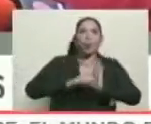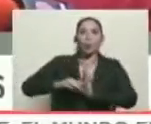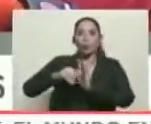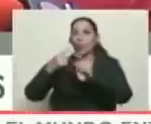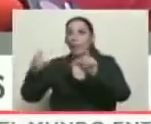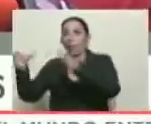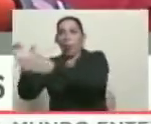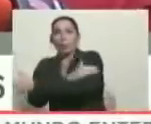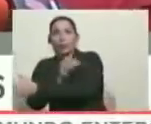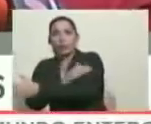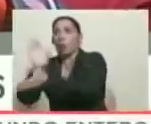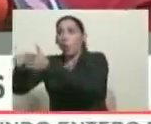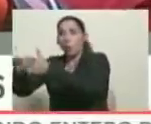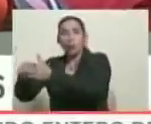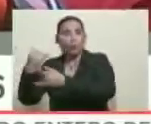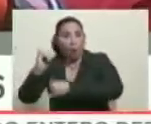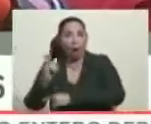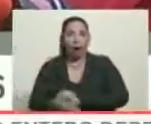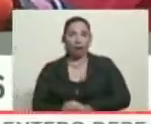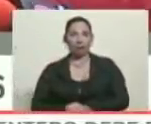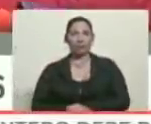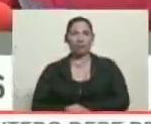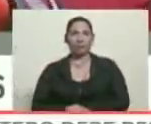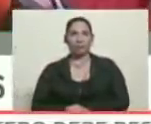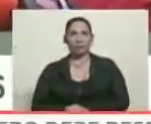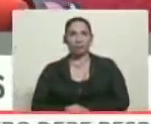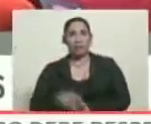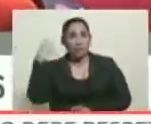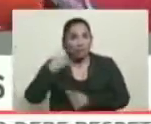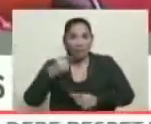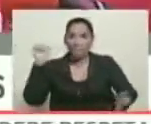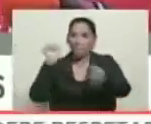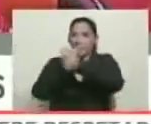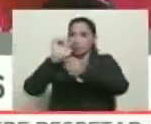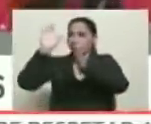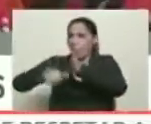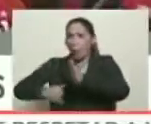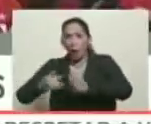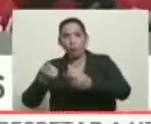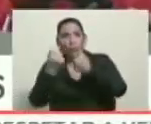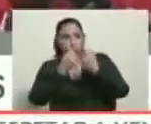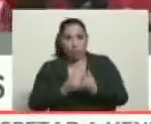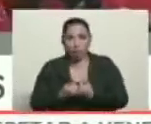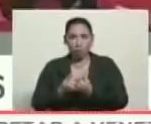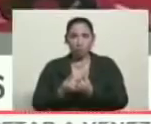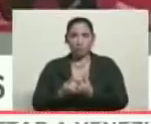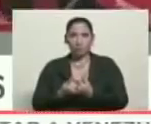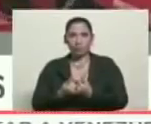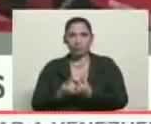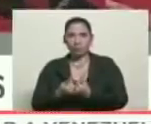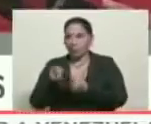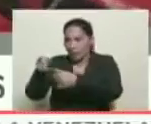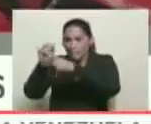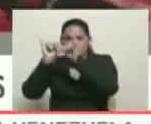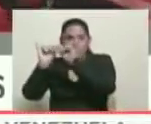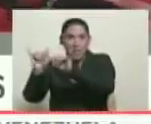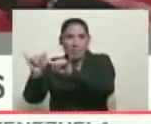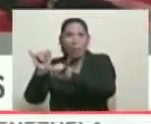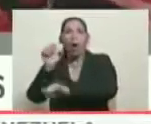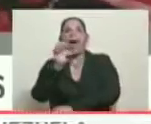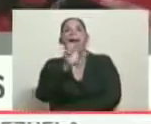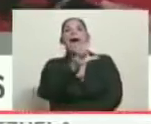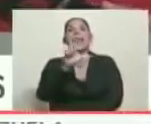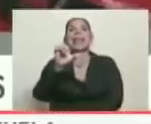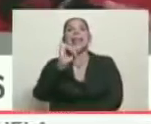corruptos. Ellos hablan, por ejemplo, estuvo preso por robarse unos reales del caso Irán Contra. Ese mismo Elio Abraham. Y no